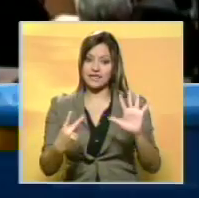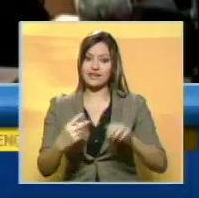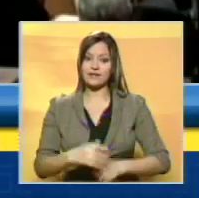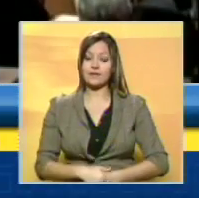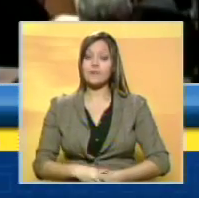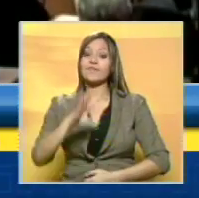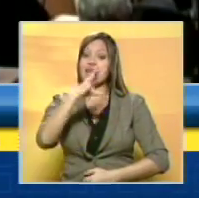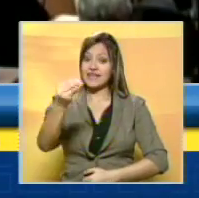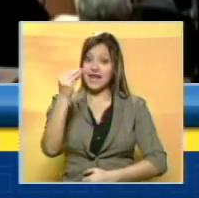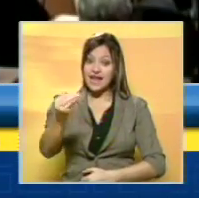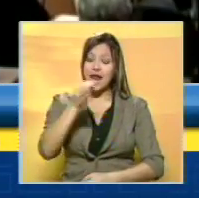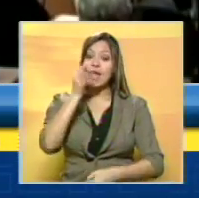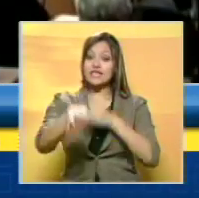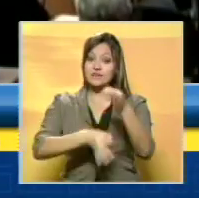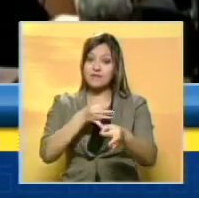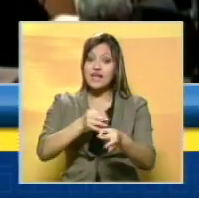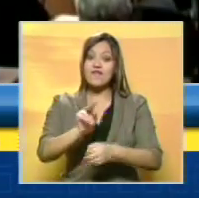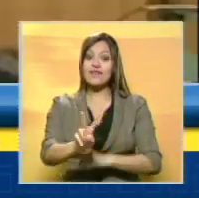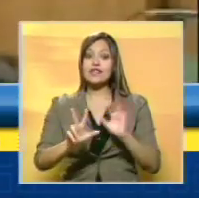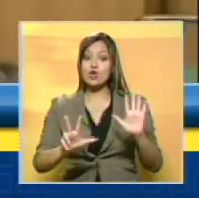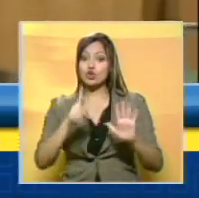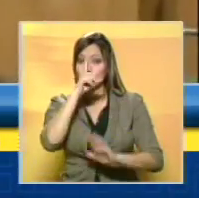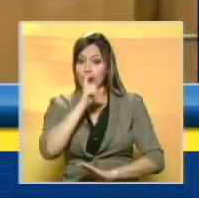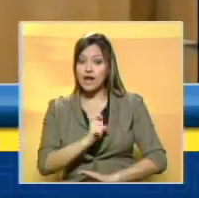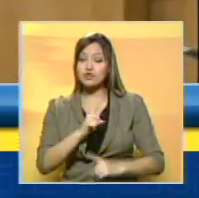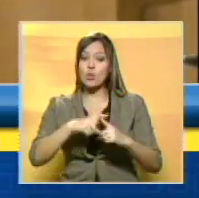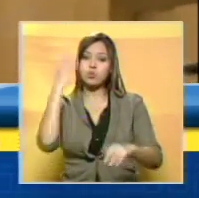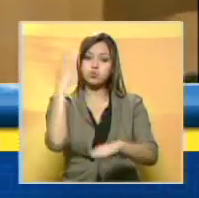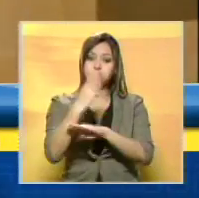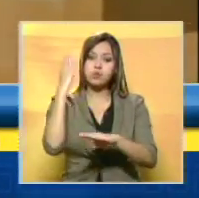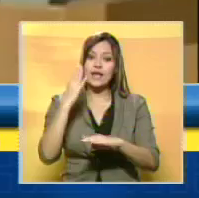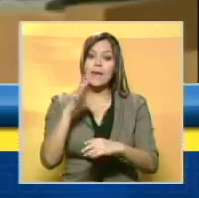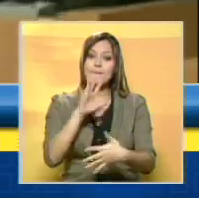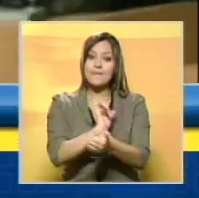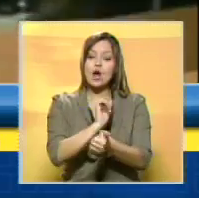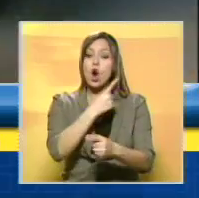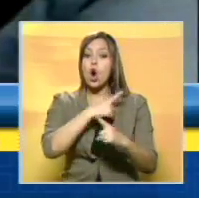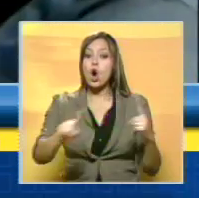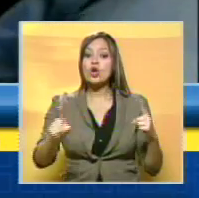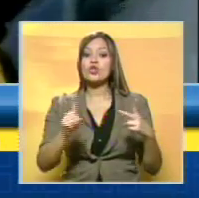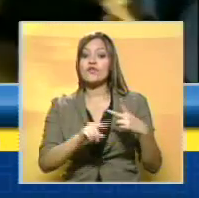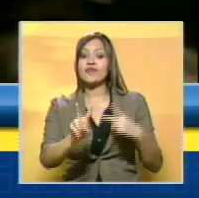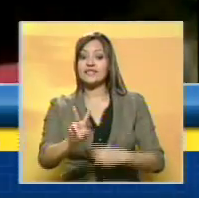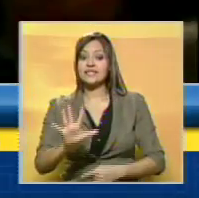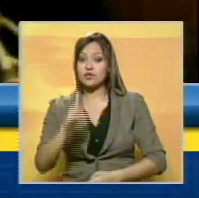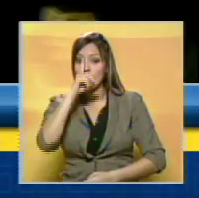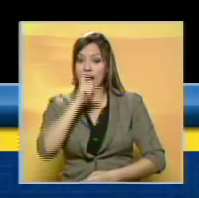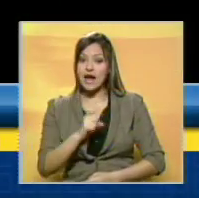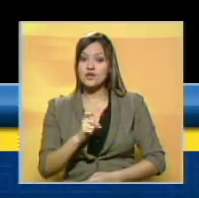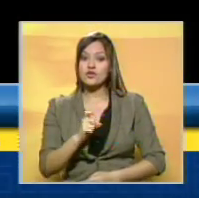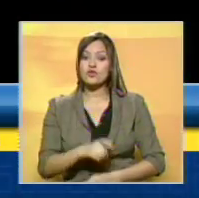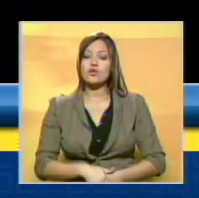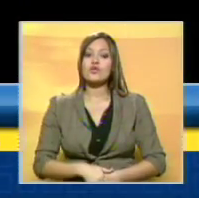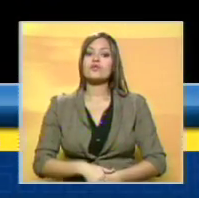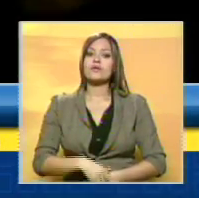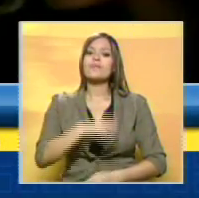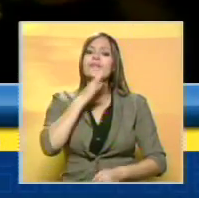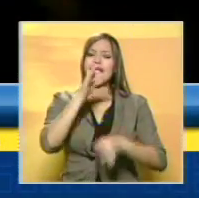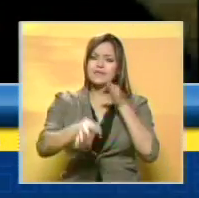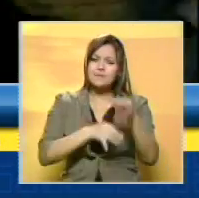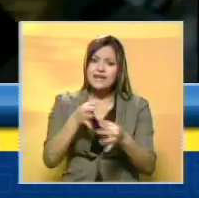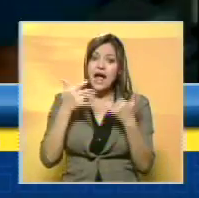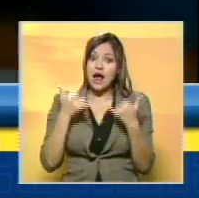italiana condenó a ex-Knox de 28 años de prisión y a Sollecito a 25 años tras una reconstrucción de los hechos